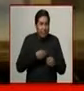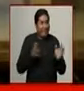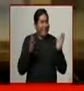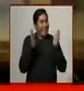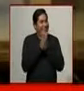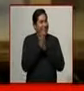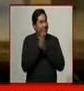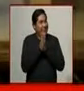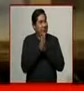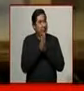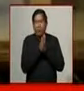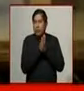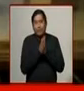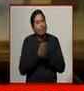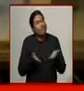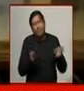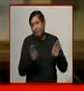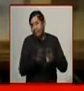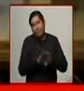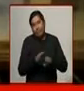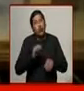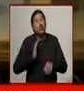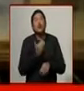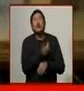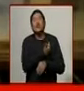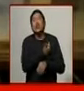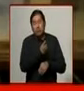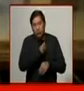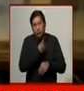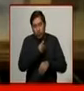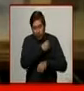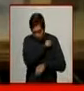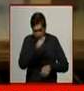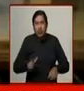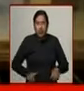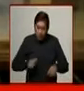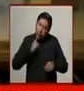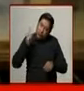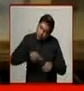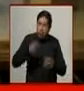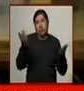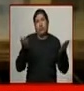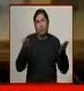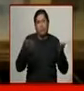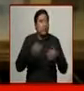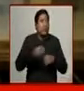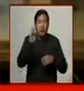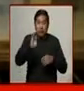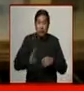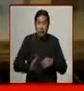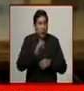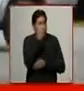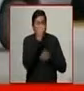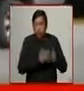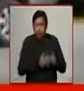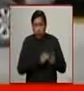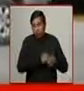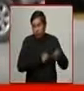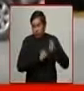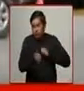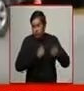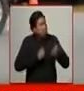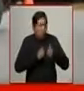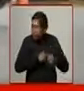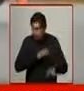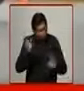adelantamos a cerrar nuestra frontera municipal para el ingreso de personas extranjeras del lado del Brasil, o bolivianos también.